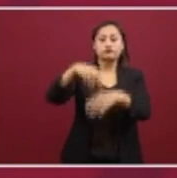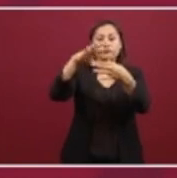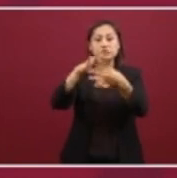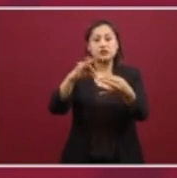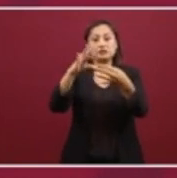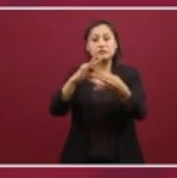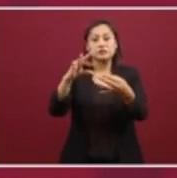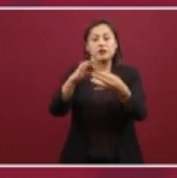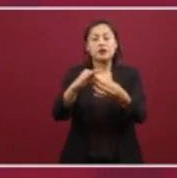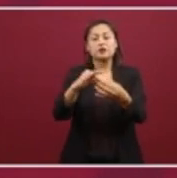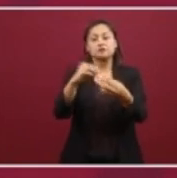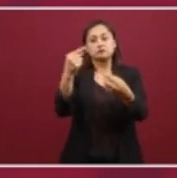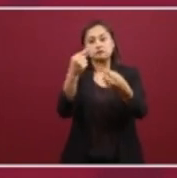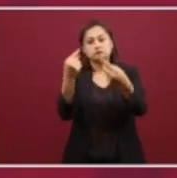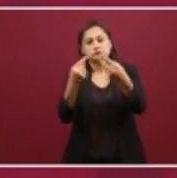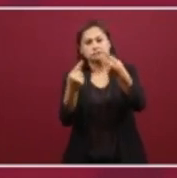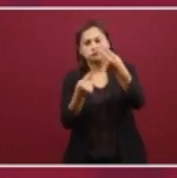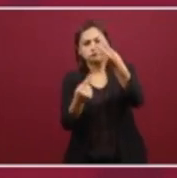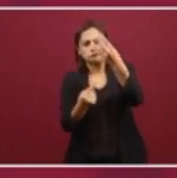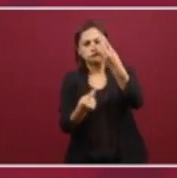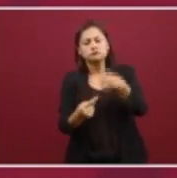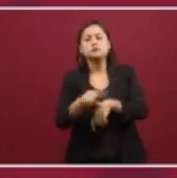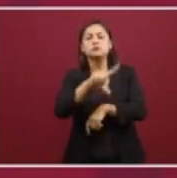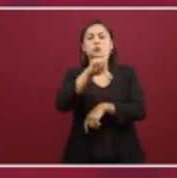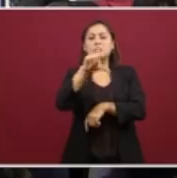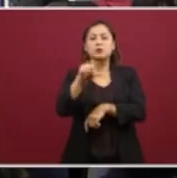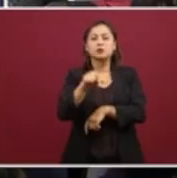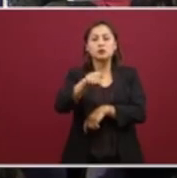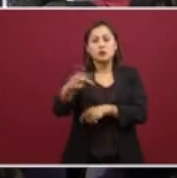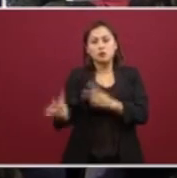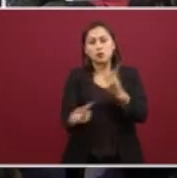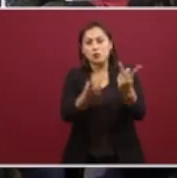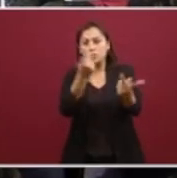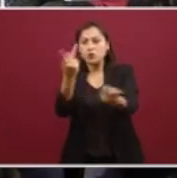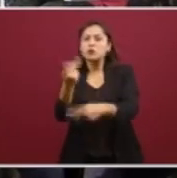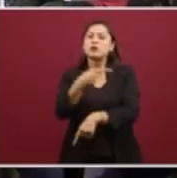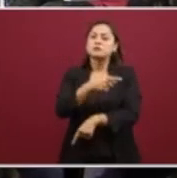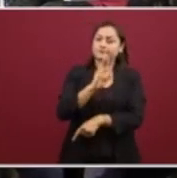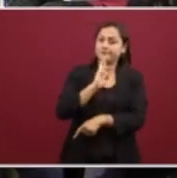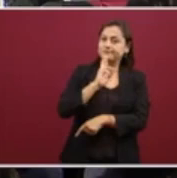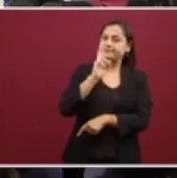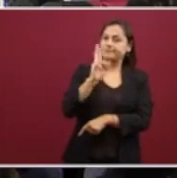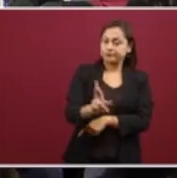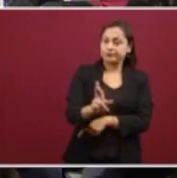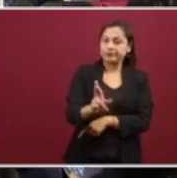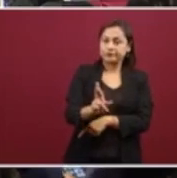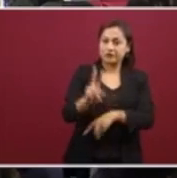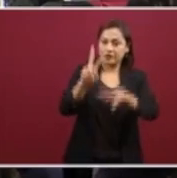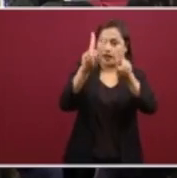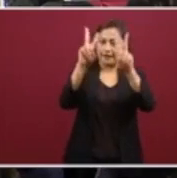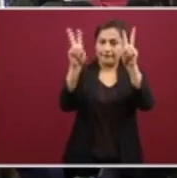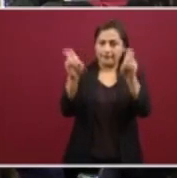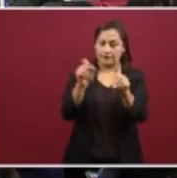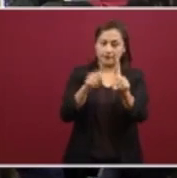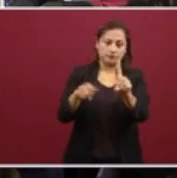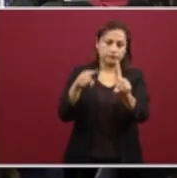todas las dudas que puedan haber sobre este tema